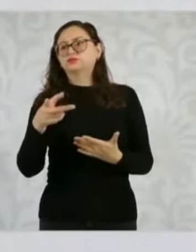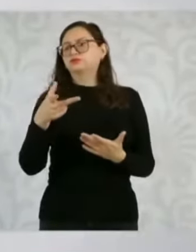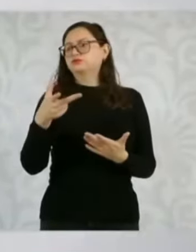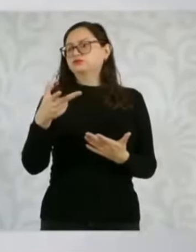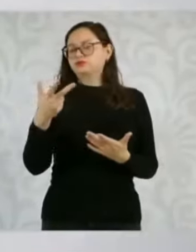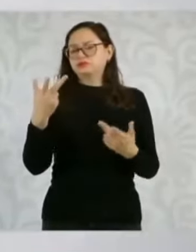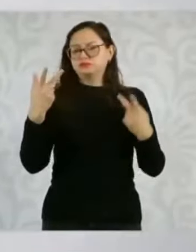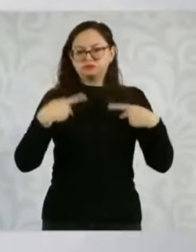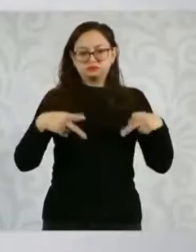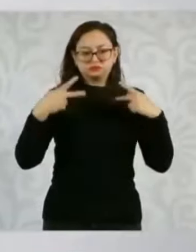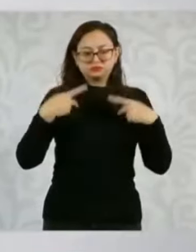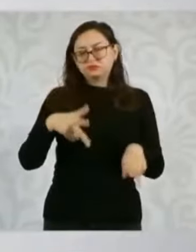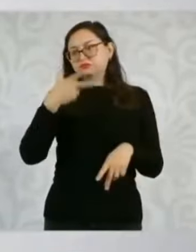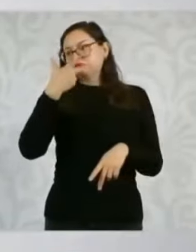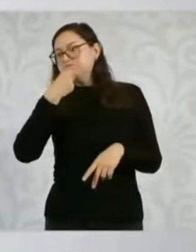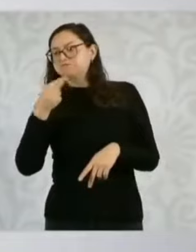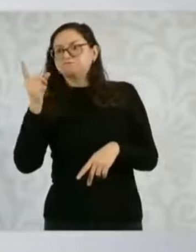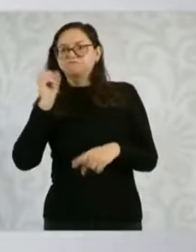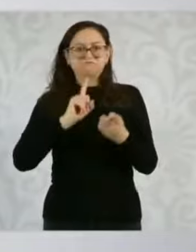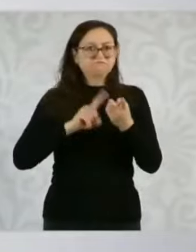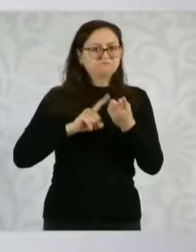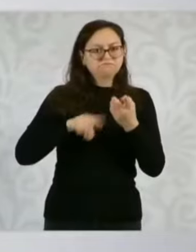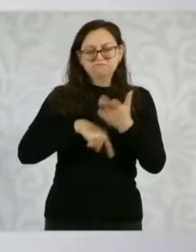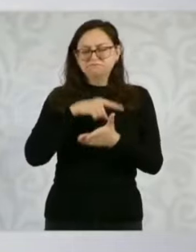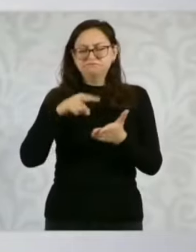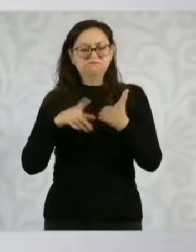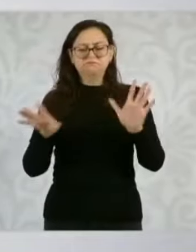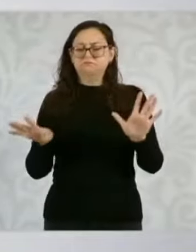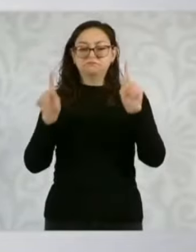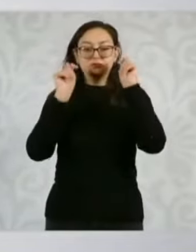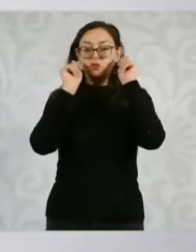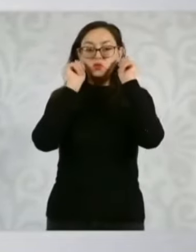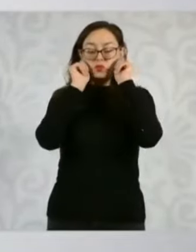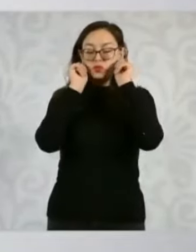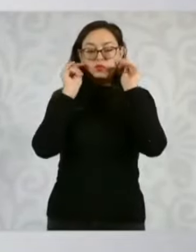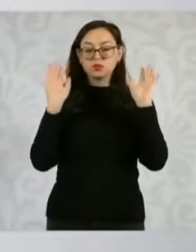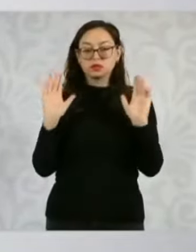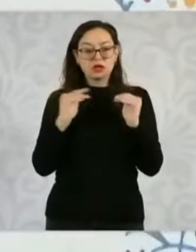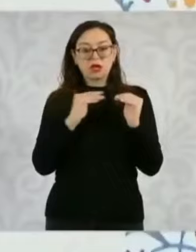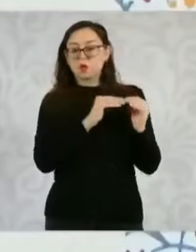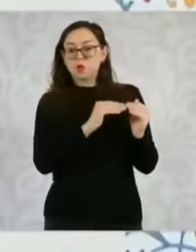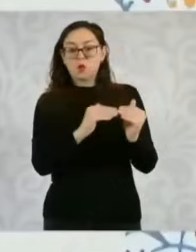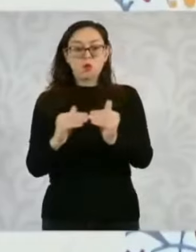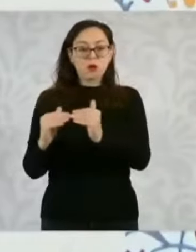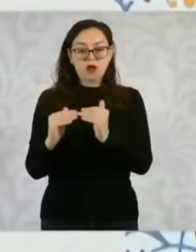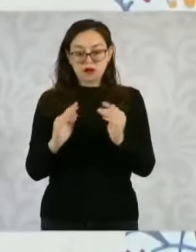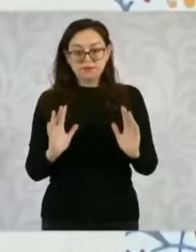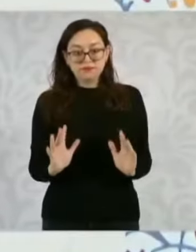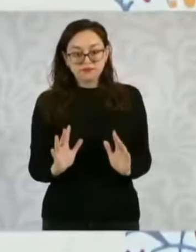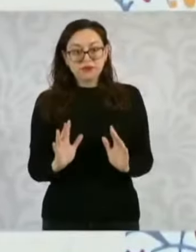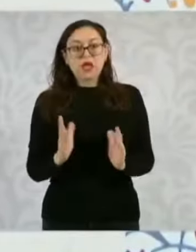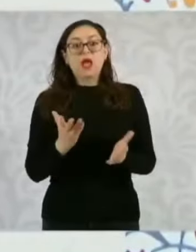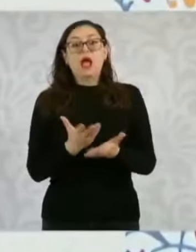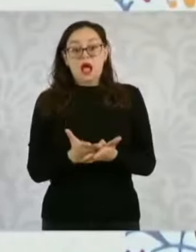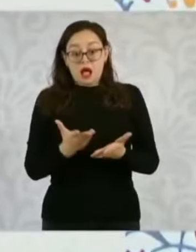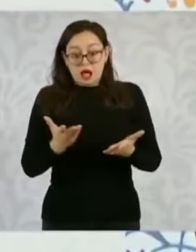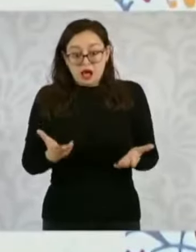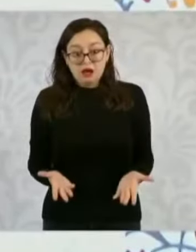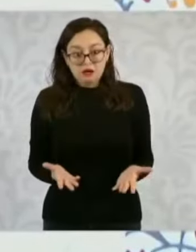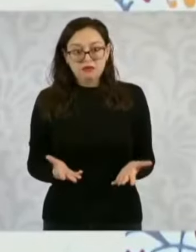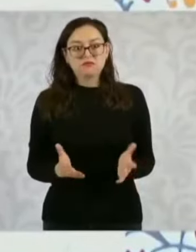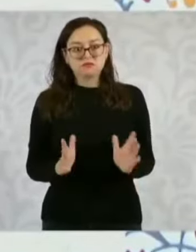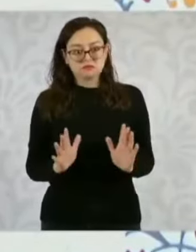estas fragmentaciones que tradicionalmente tenía el sector, pues son superados a la hora de que